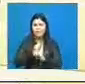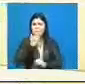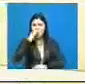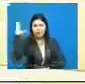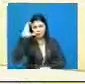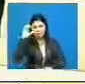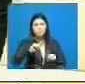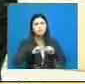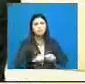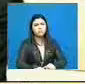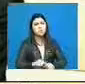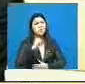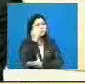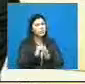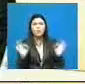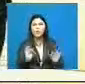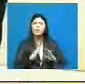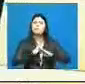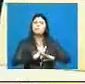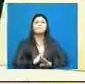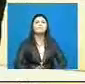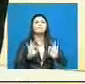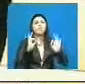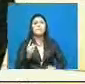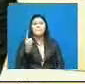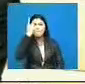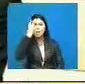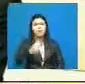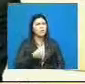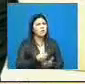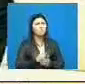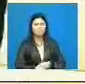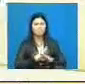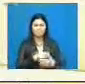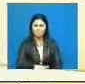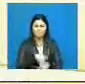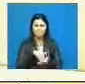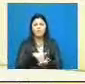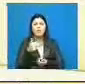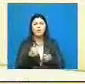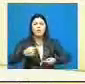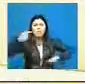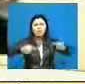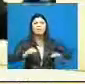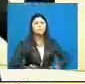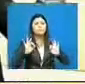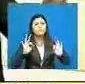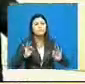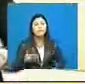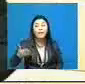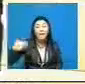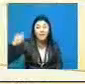desempeño macroeconómico robusto, un marco de política sólido, gestionado de manera competente, antes